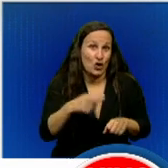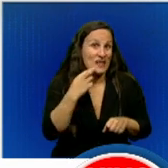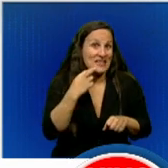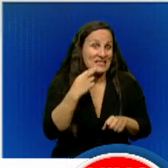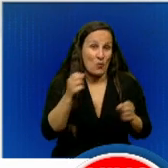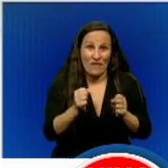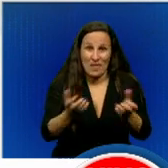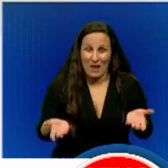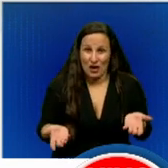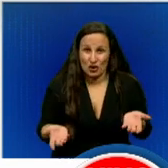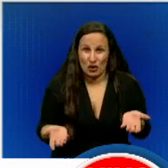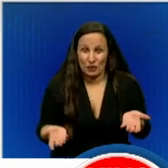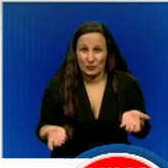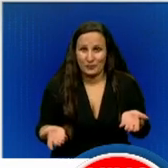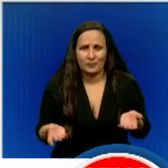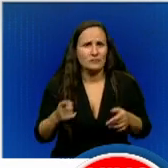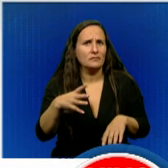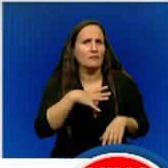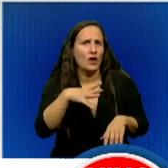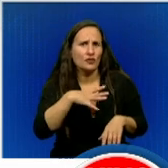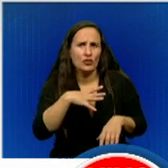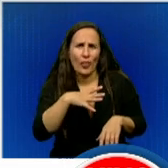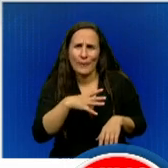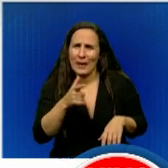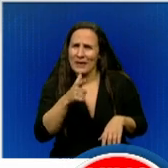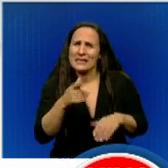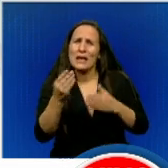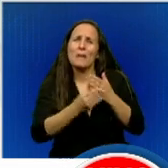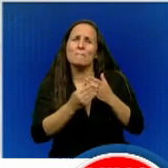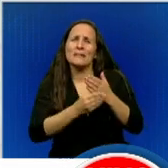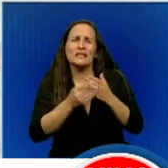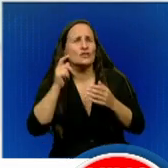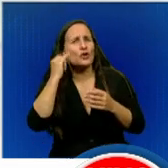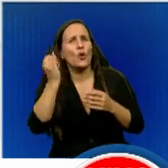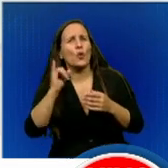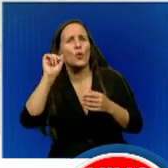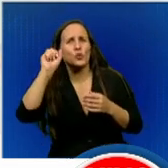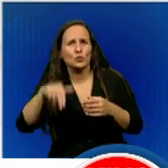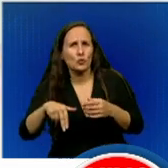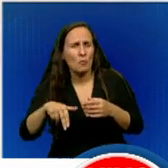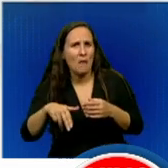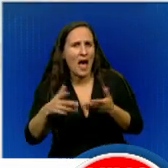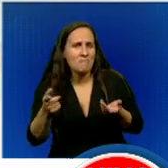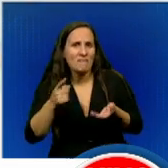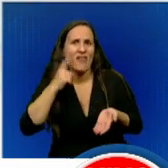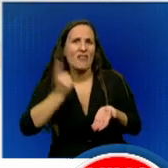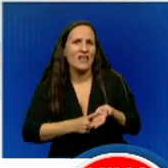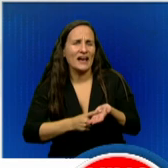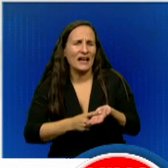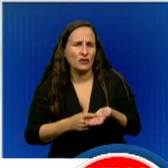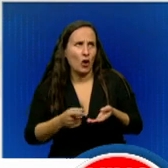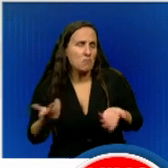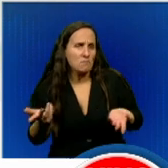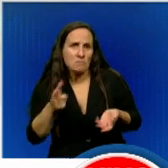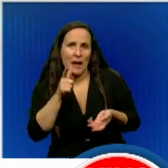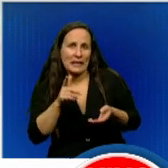y todavía aparece que el ministro cumanés está sentado arriba de la reglamentación del decreto pedimos